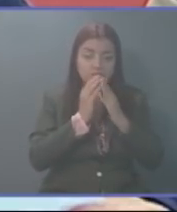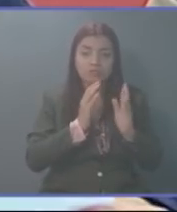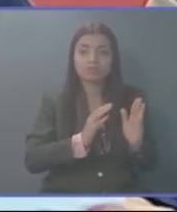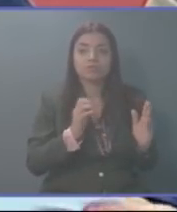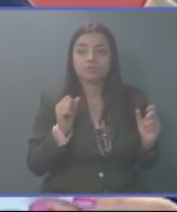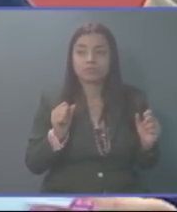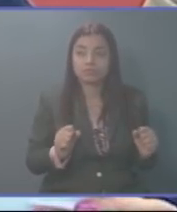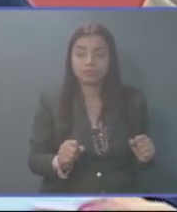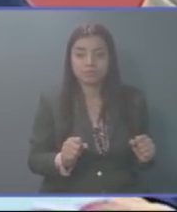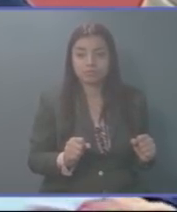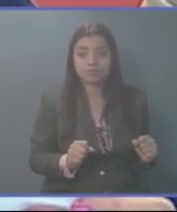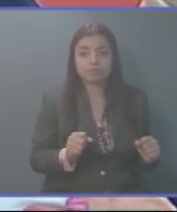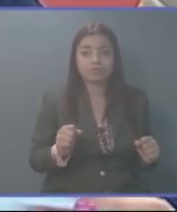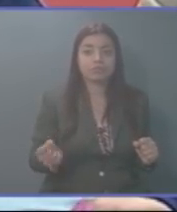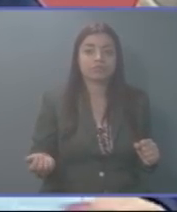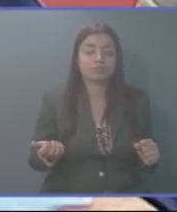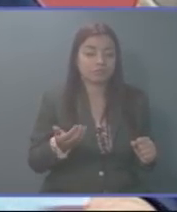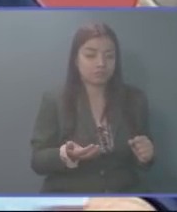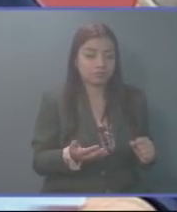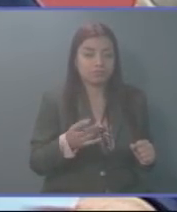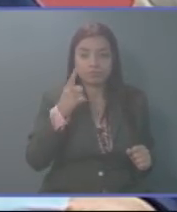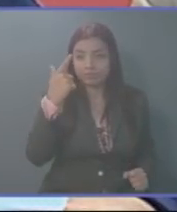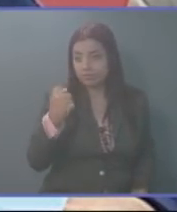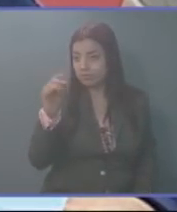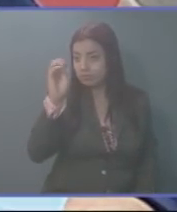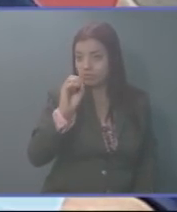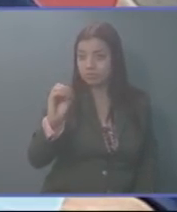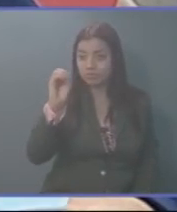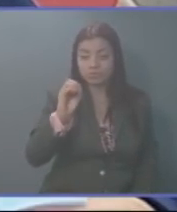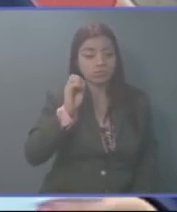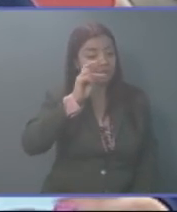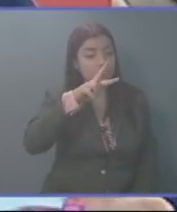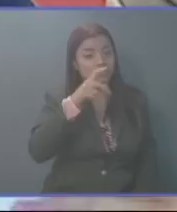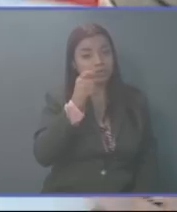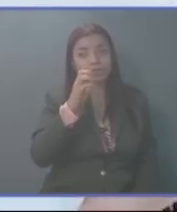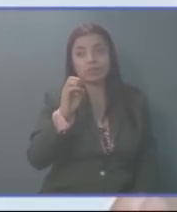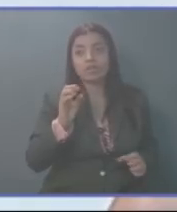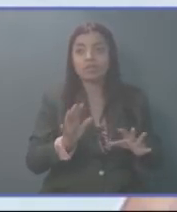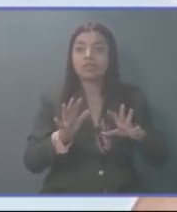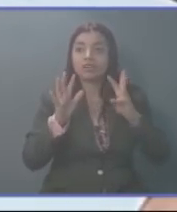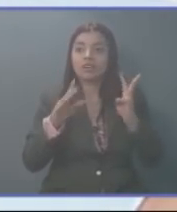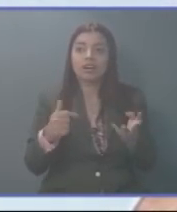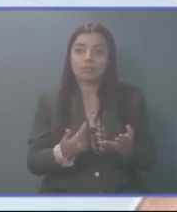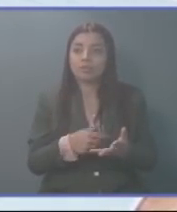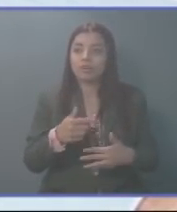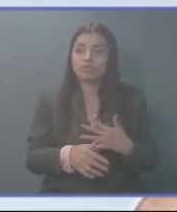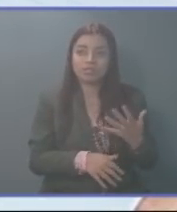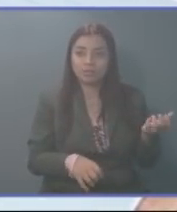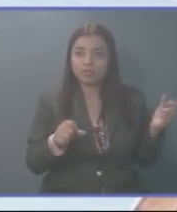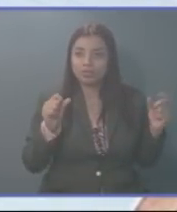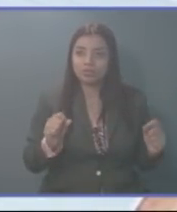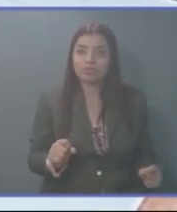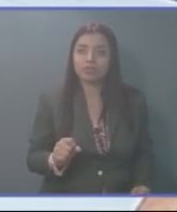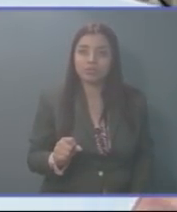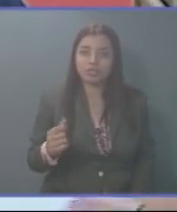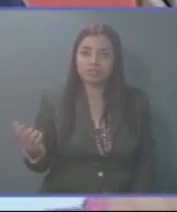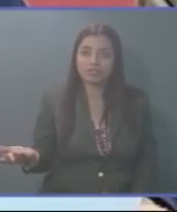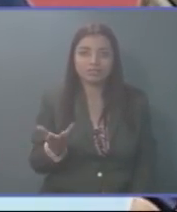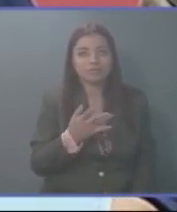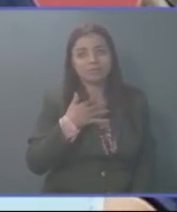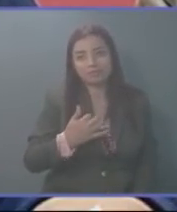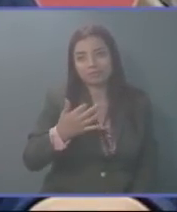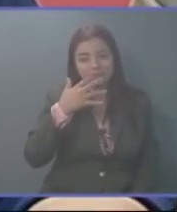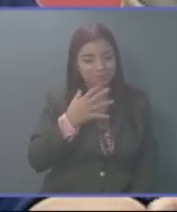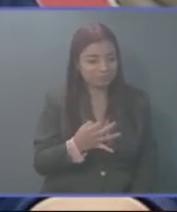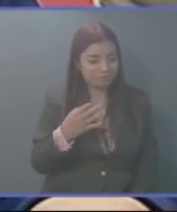¿verdad?, vigente desde octubre del 2018, me decía que estábamos bien, ¿verdad? Me decía